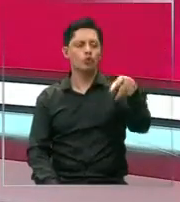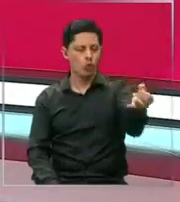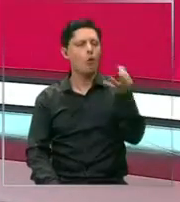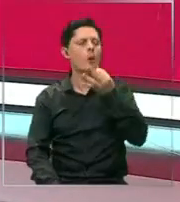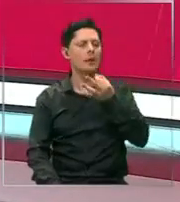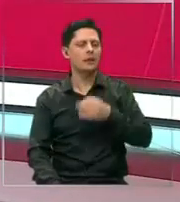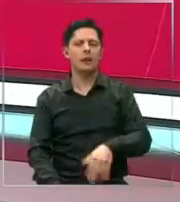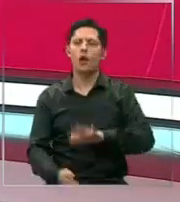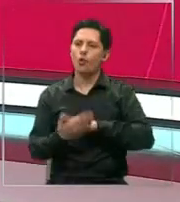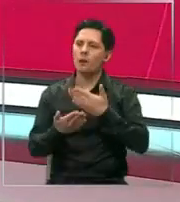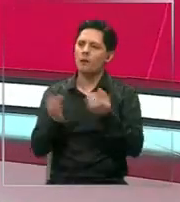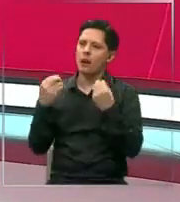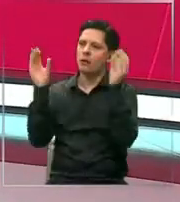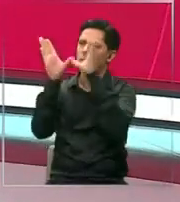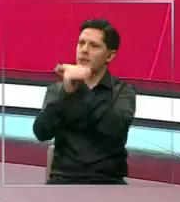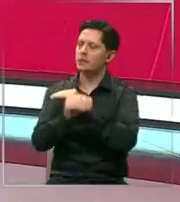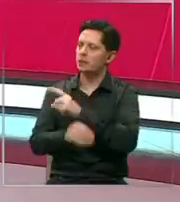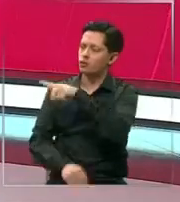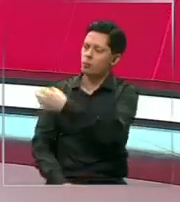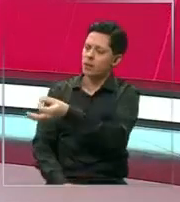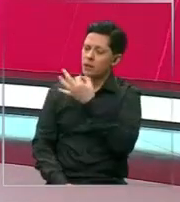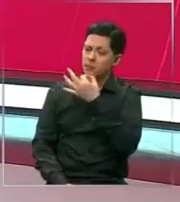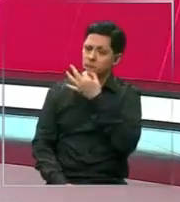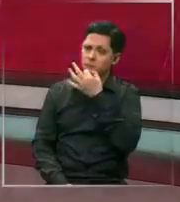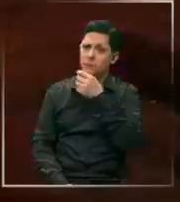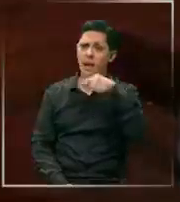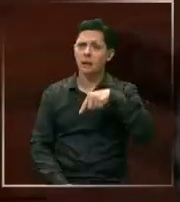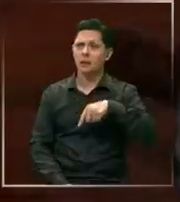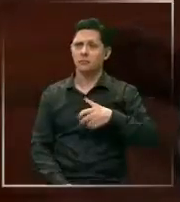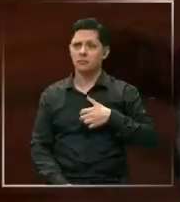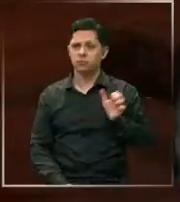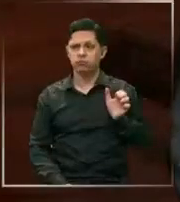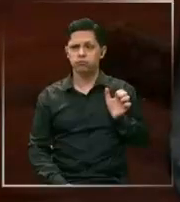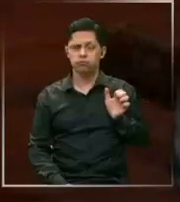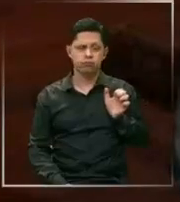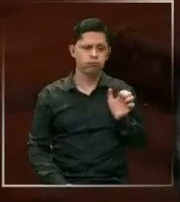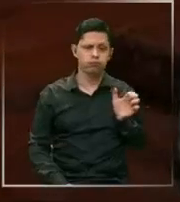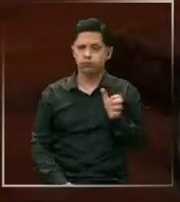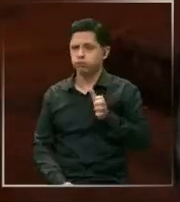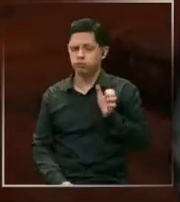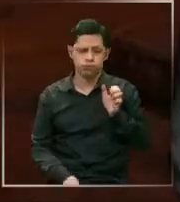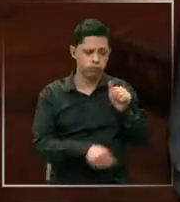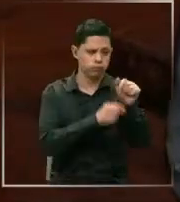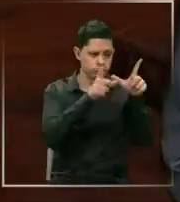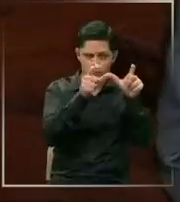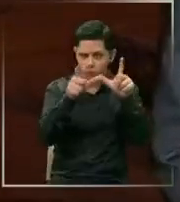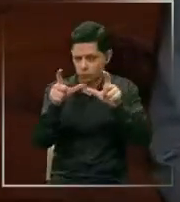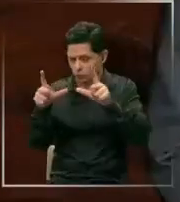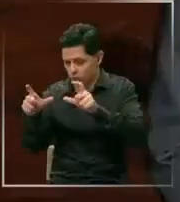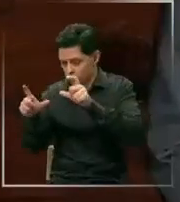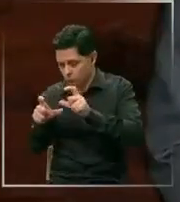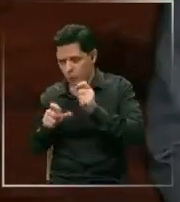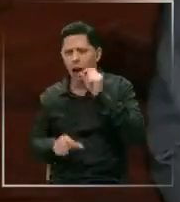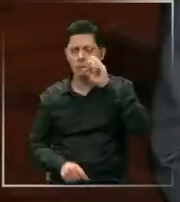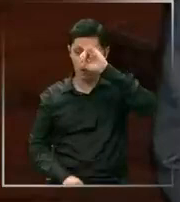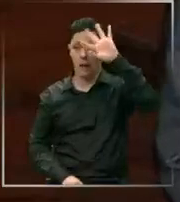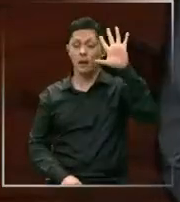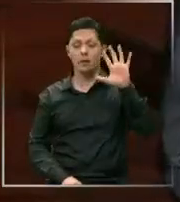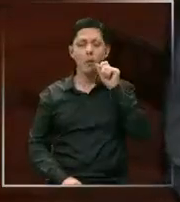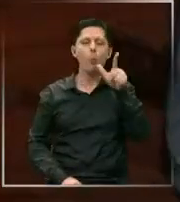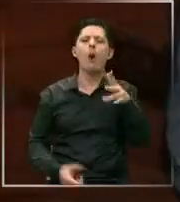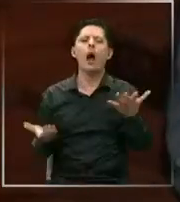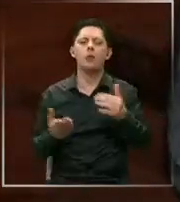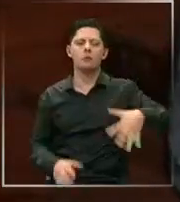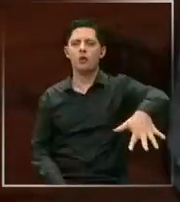Hola Roberto, ¿cómo estás? Muy buenas noches. Claro, tal como tú señalas, ya se encuentra acá personal de la Brigada de Homicidios de la Policía de Investigaciones para aclarar el contexto en el que